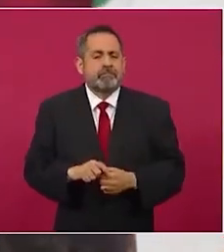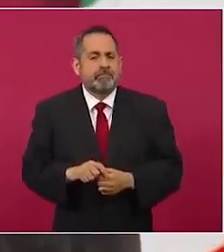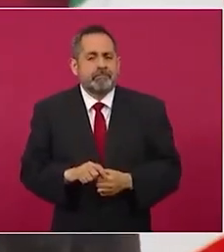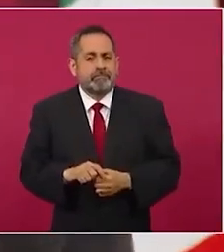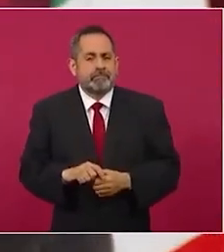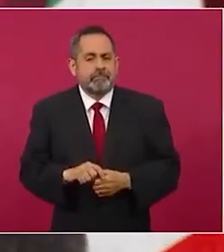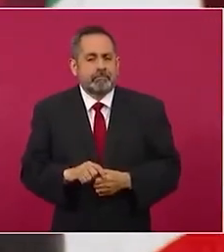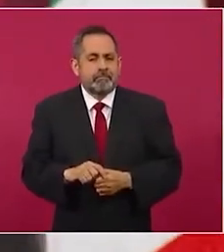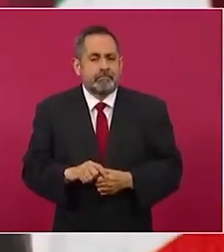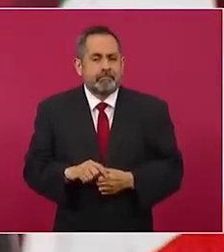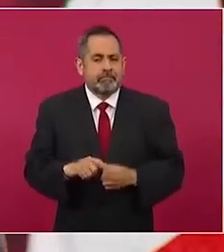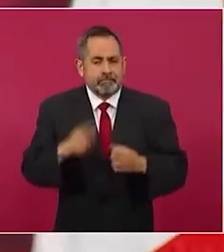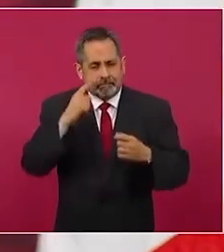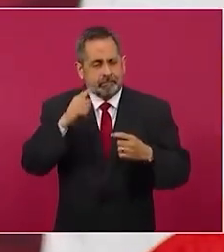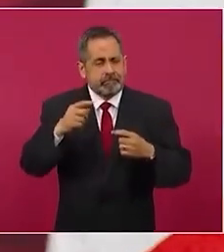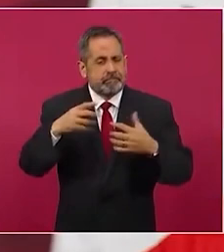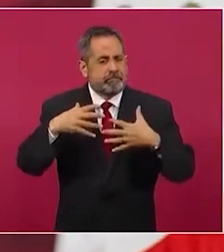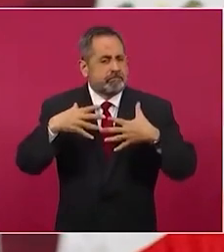Ropa,